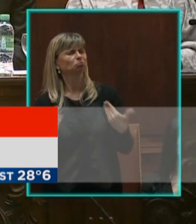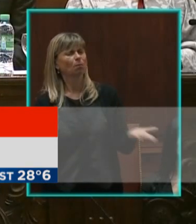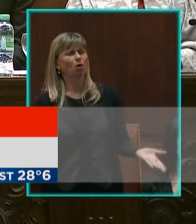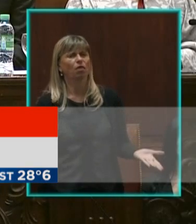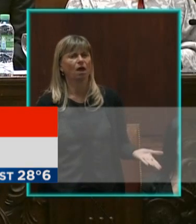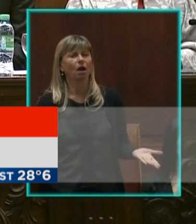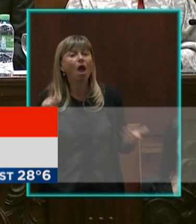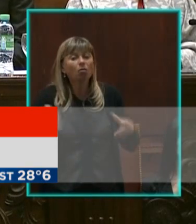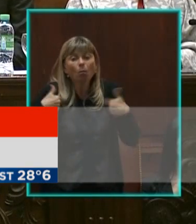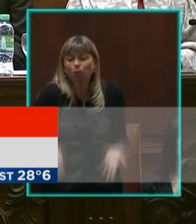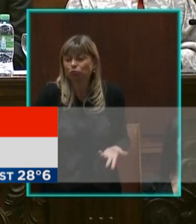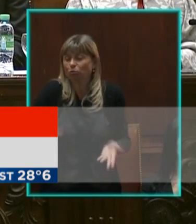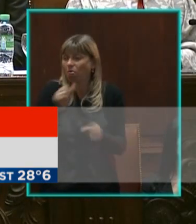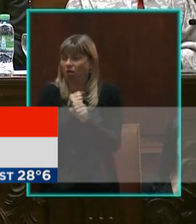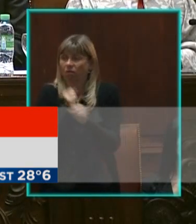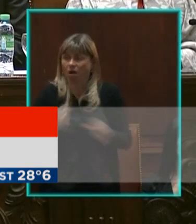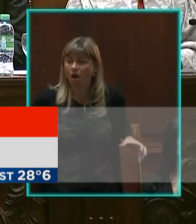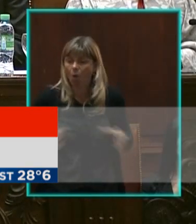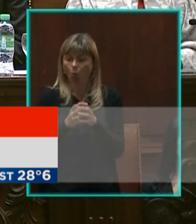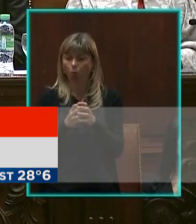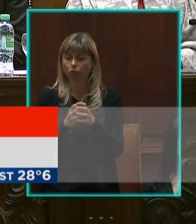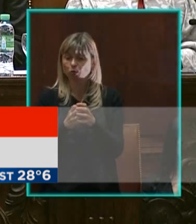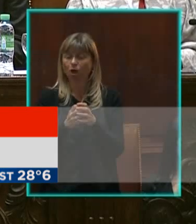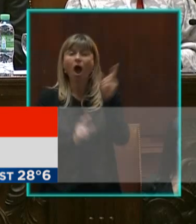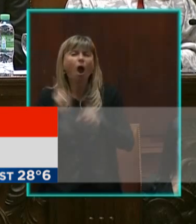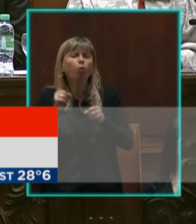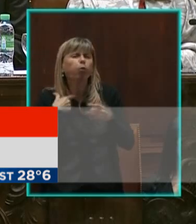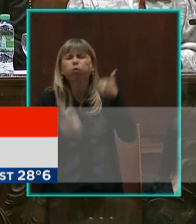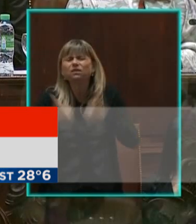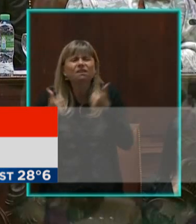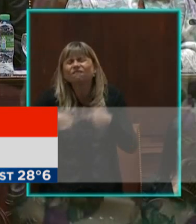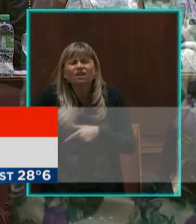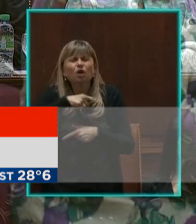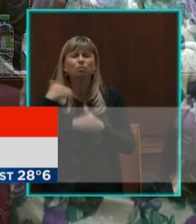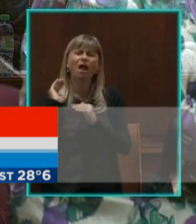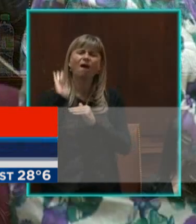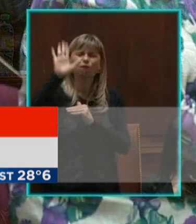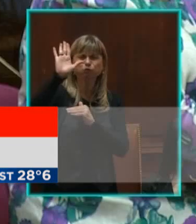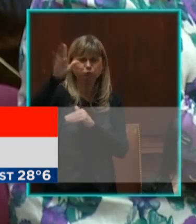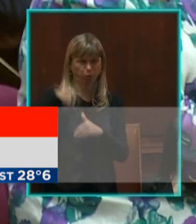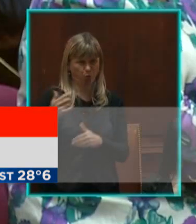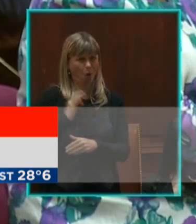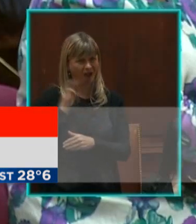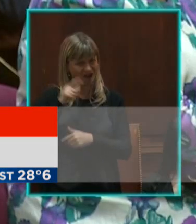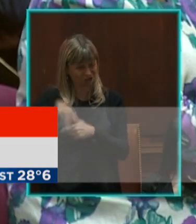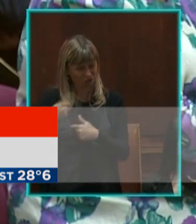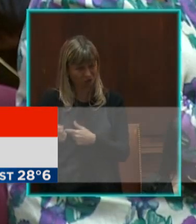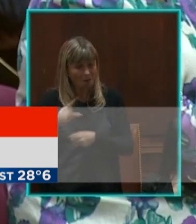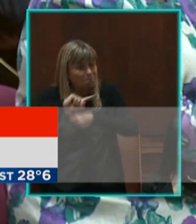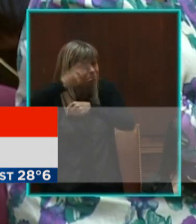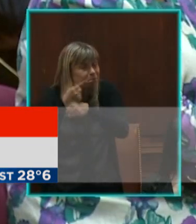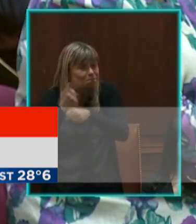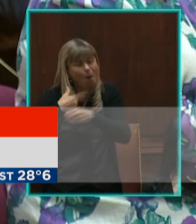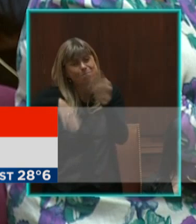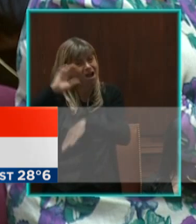Bajo esta oportunidad de trabajar juntos, tenemos algunos desafíos para la ciudad en los próximos años. El primero, y